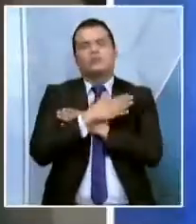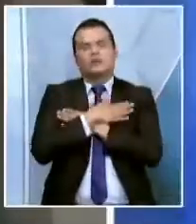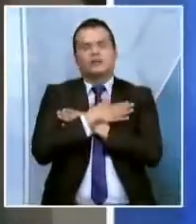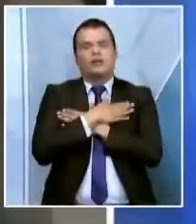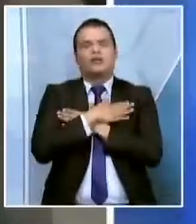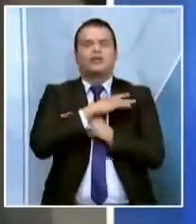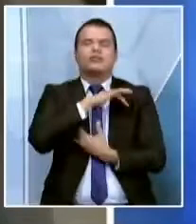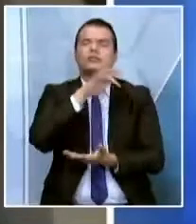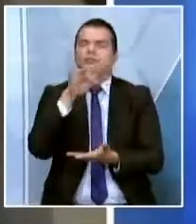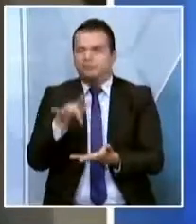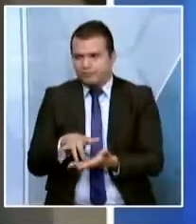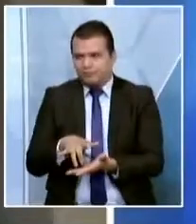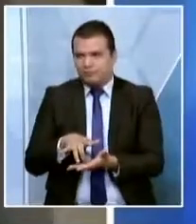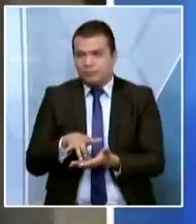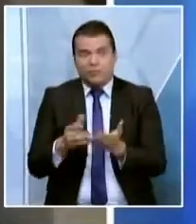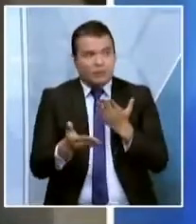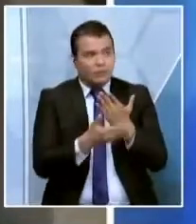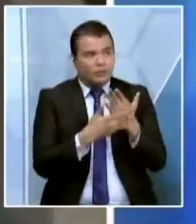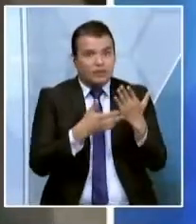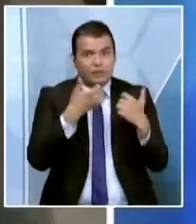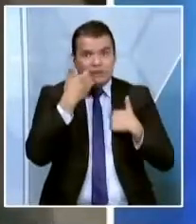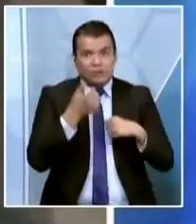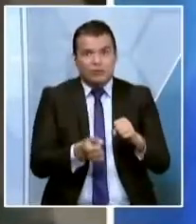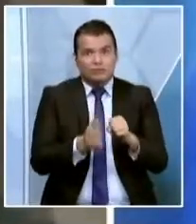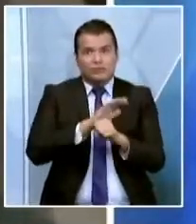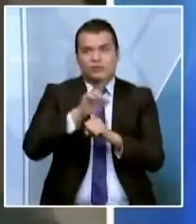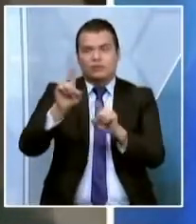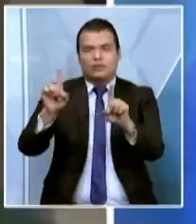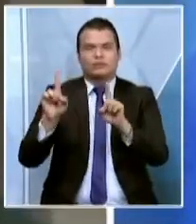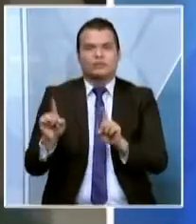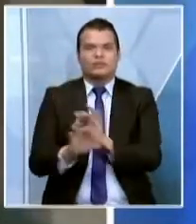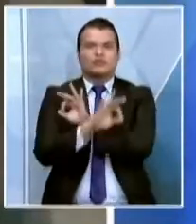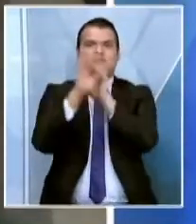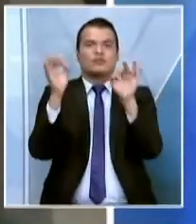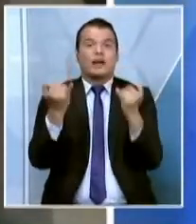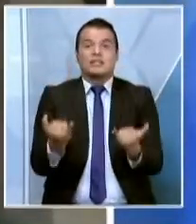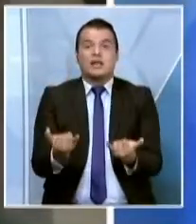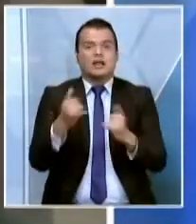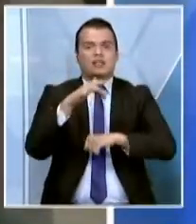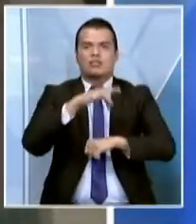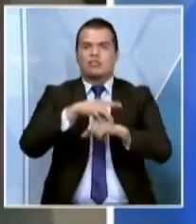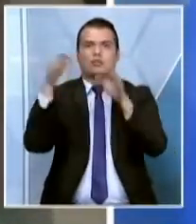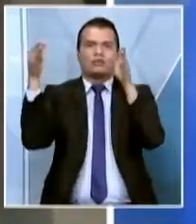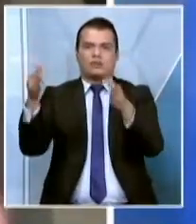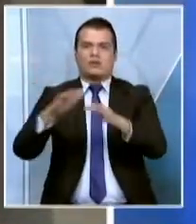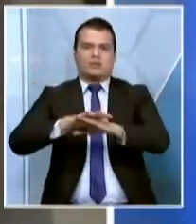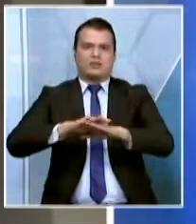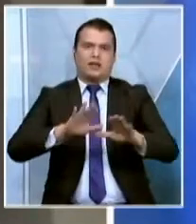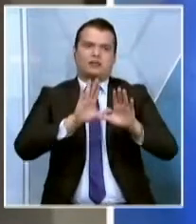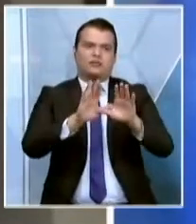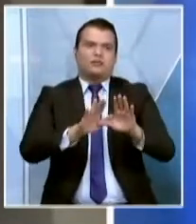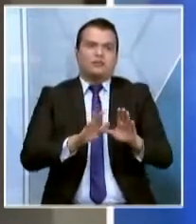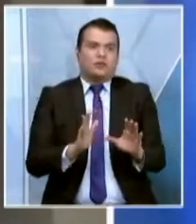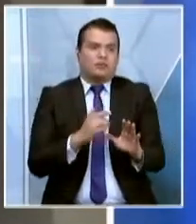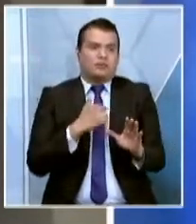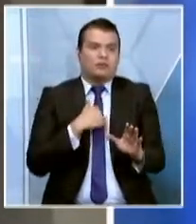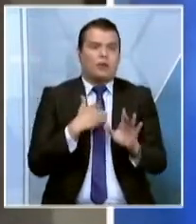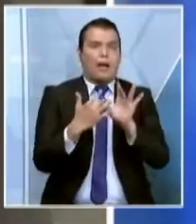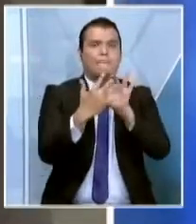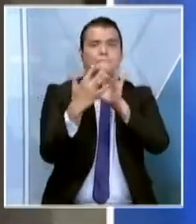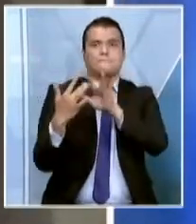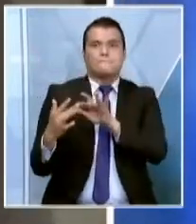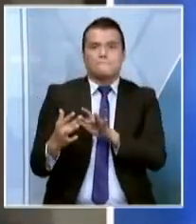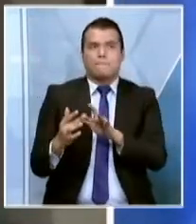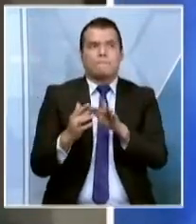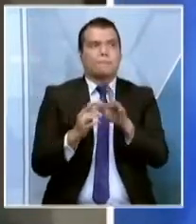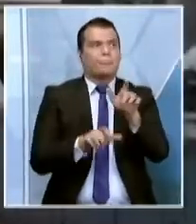esta mañana salió negativa. Ante ese resultado negativo y ante el hecho de que yo no tuviera ningún contacto directo